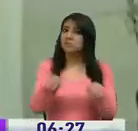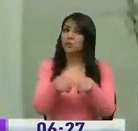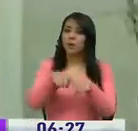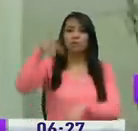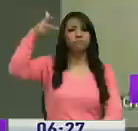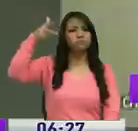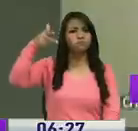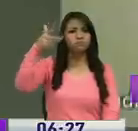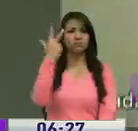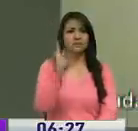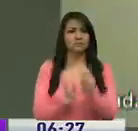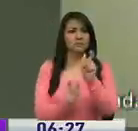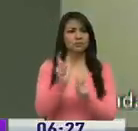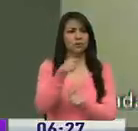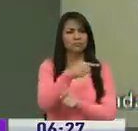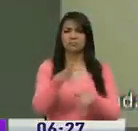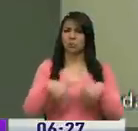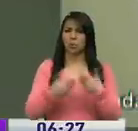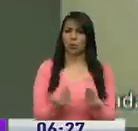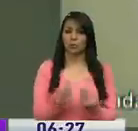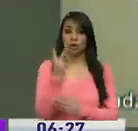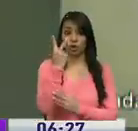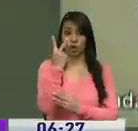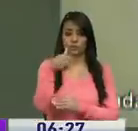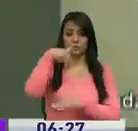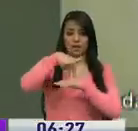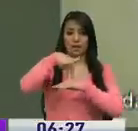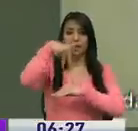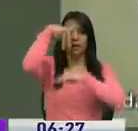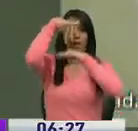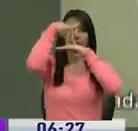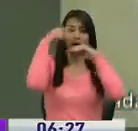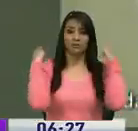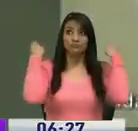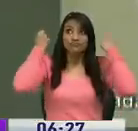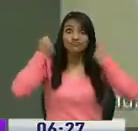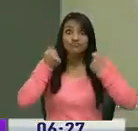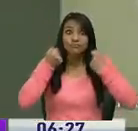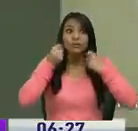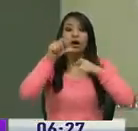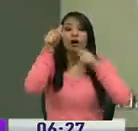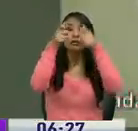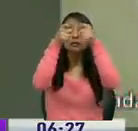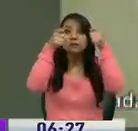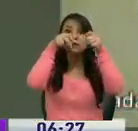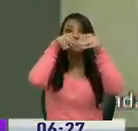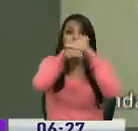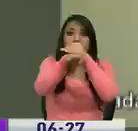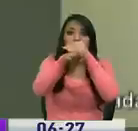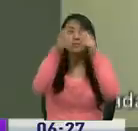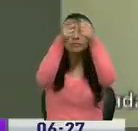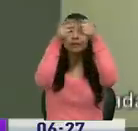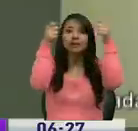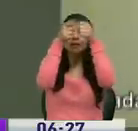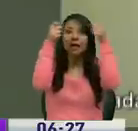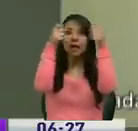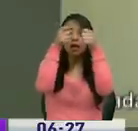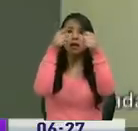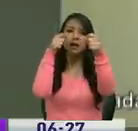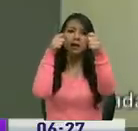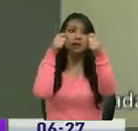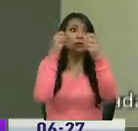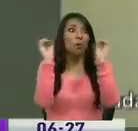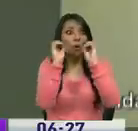sujetos el mod operandi dos sirven de escalera mientras el tercero Busca violentar la seguridad desde las ventanas o en un golpe de